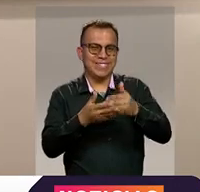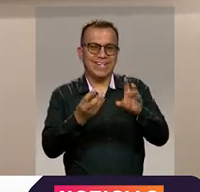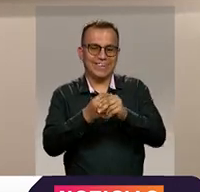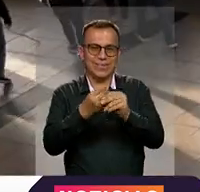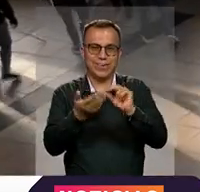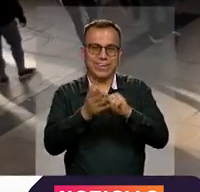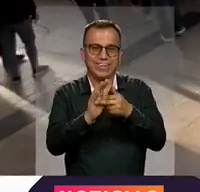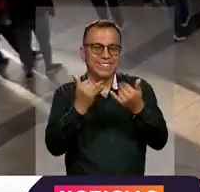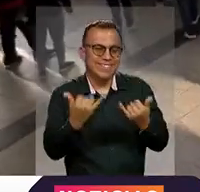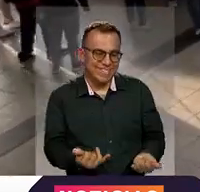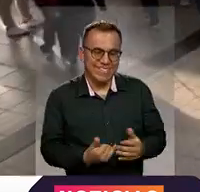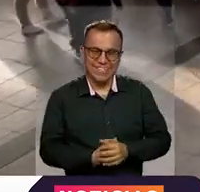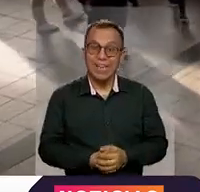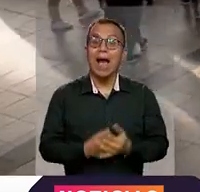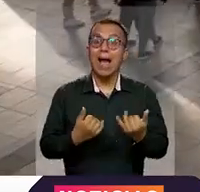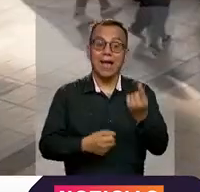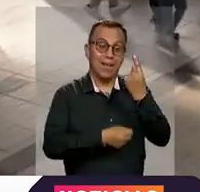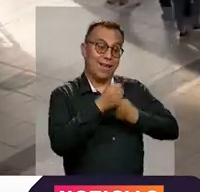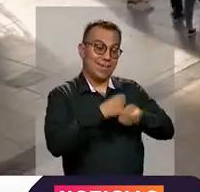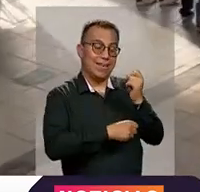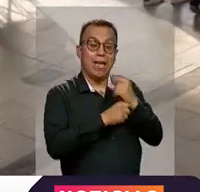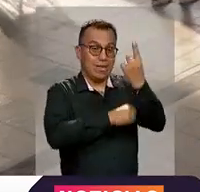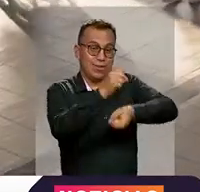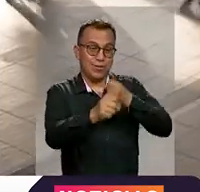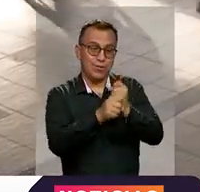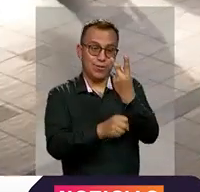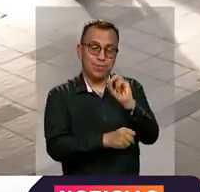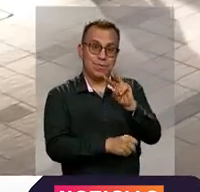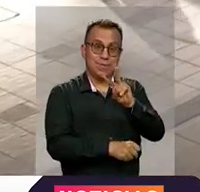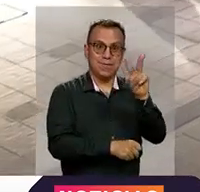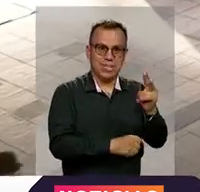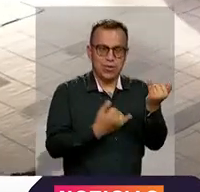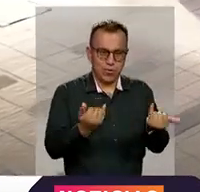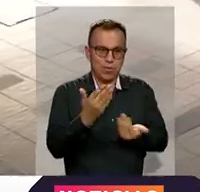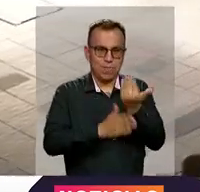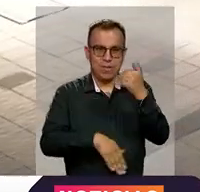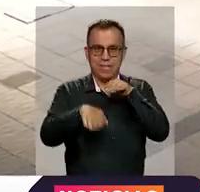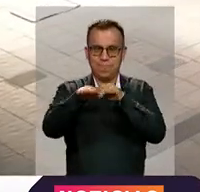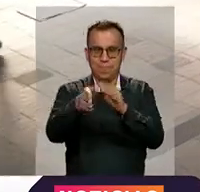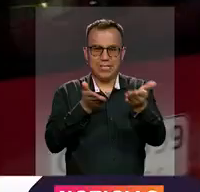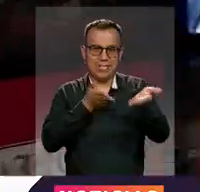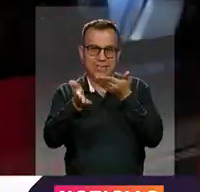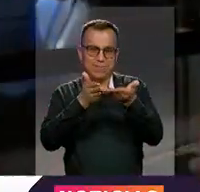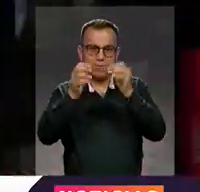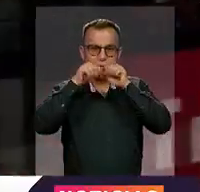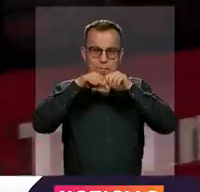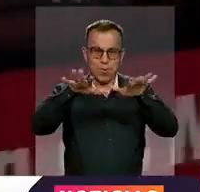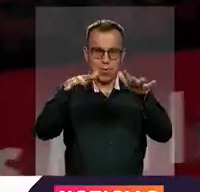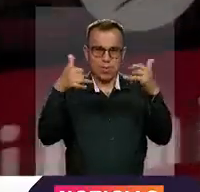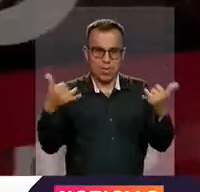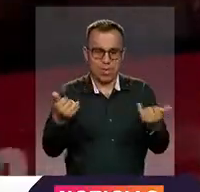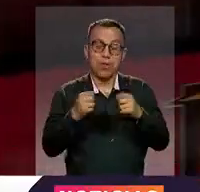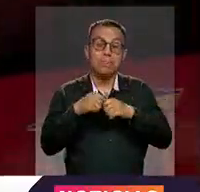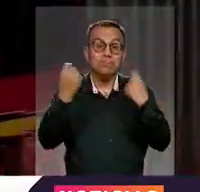nuestra ciudad. A partir del 2022 se iniciará la transición de vehículos de uso de los servidores públicos del distrito a cero